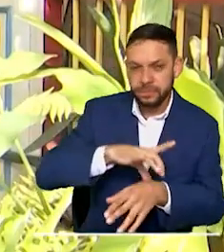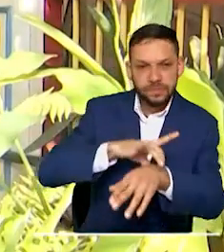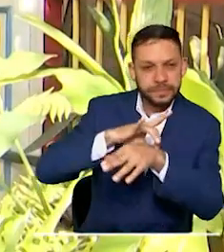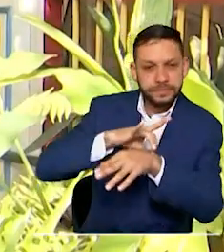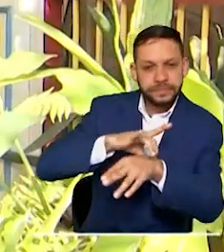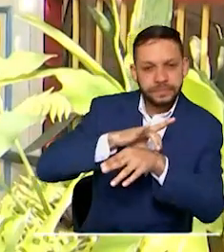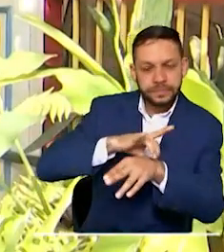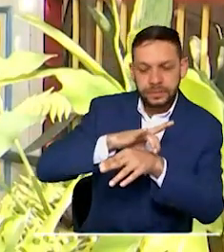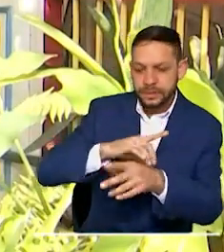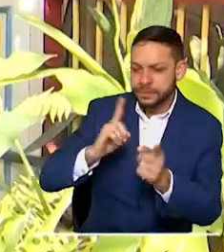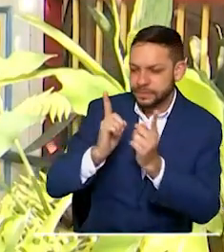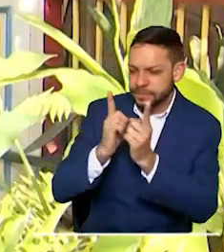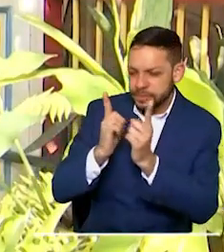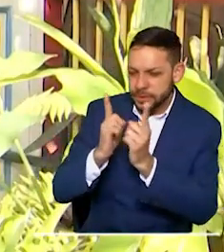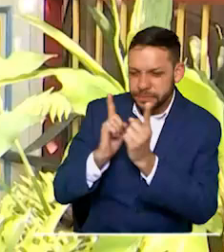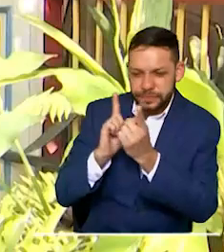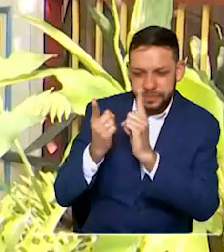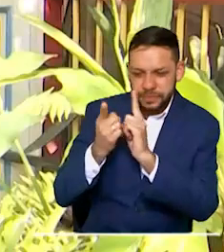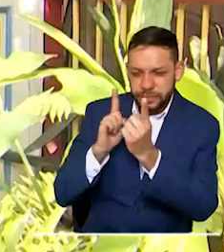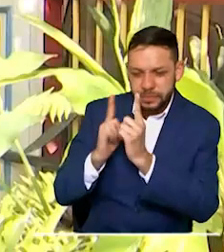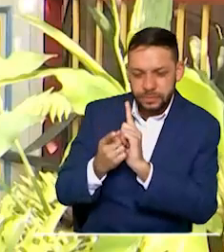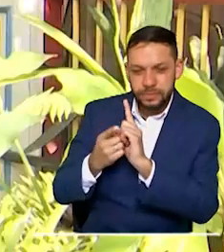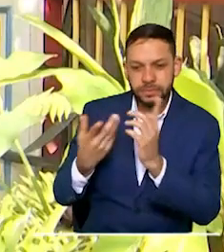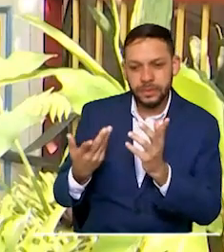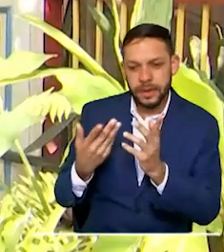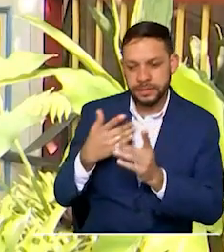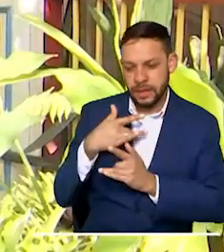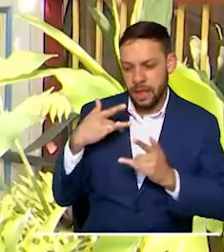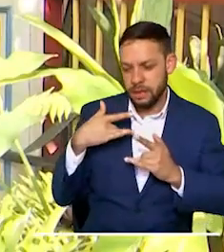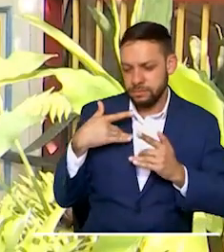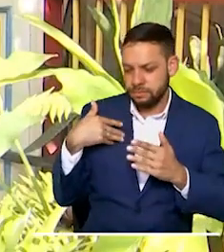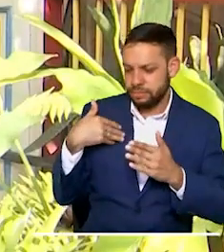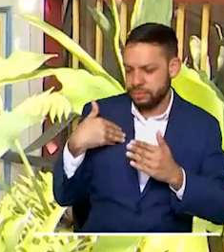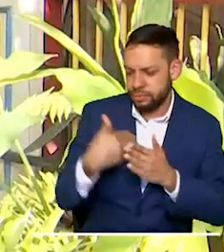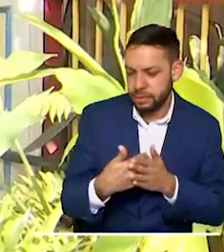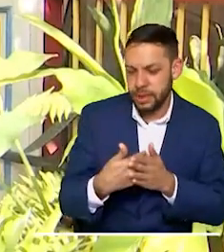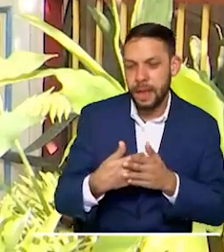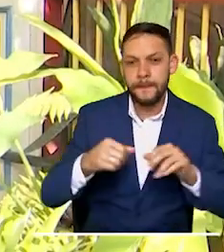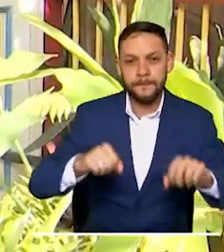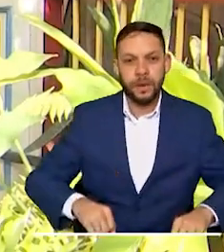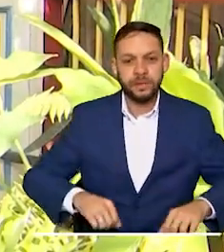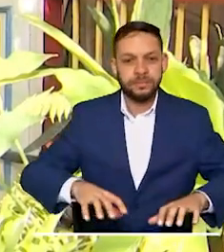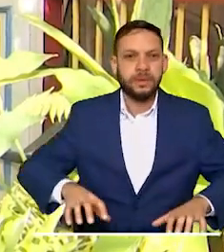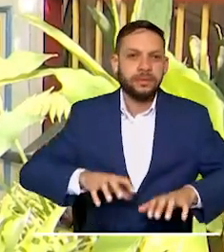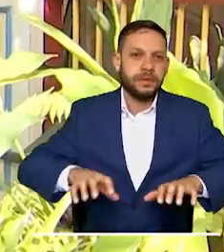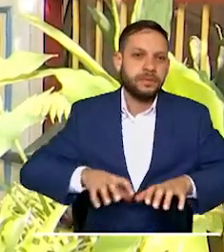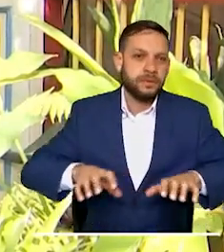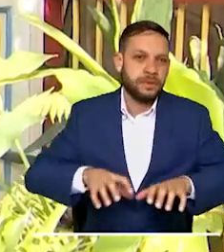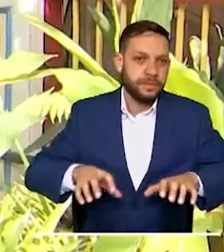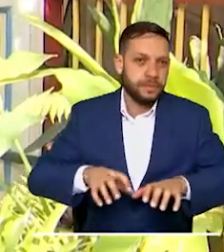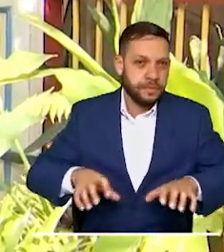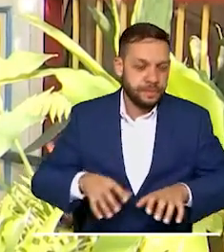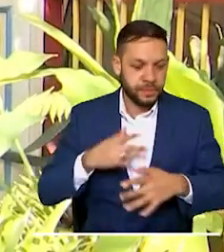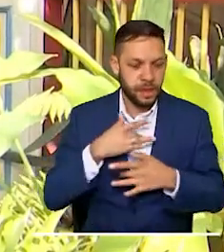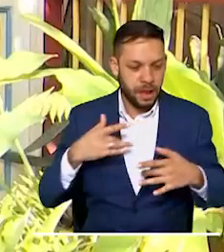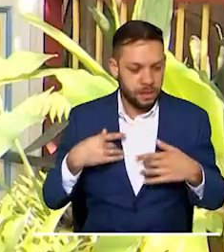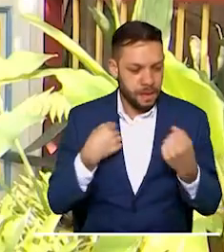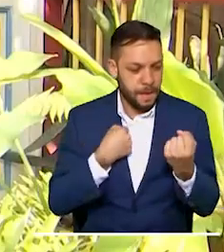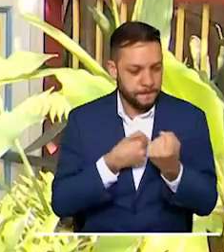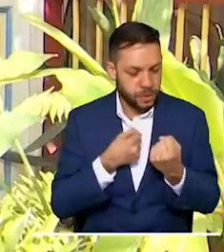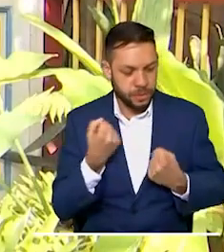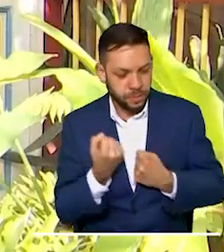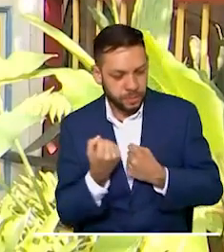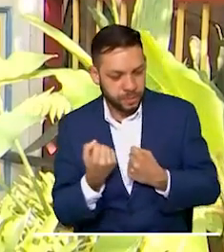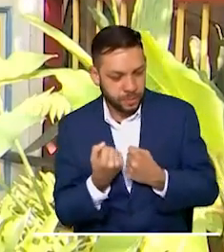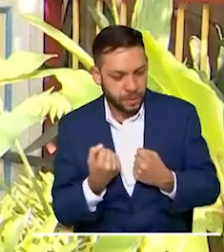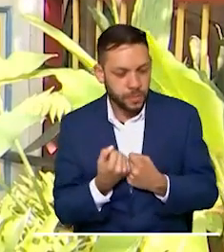esta información nueva sobre cómo está mi estado de salud, puedo salir de allí, seguir las recomendaciones y